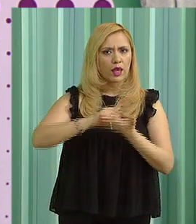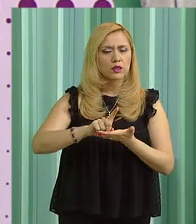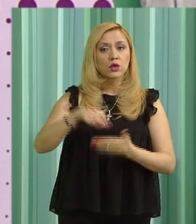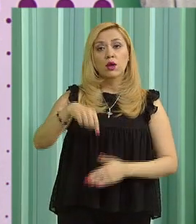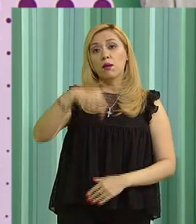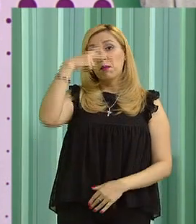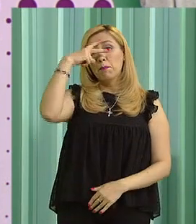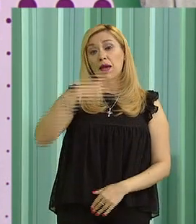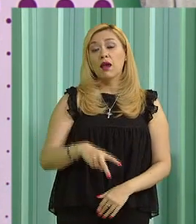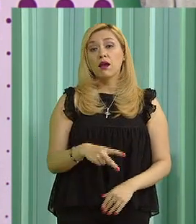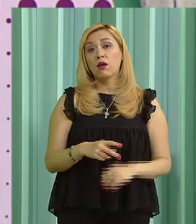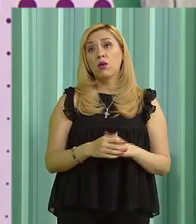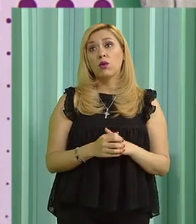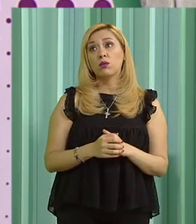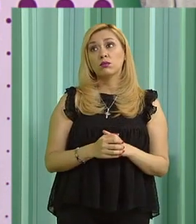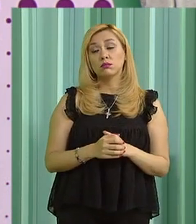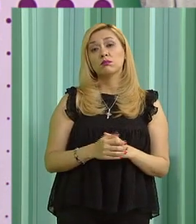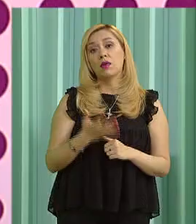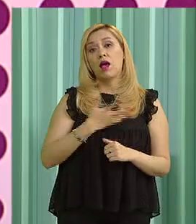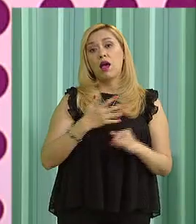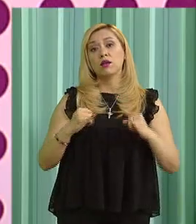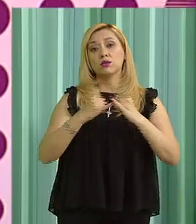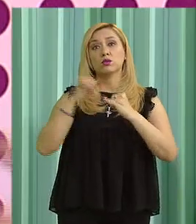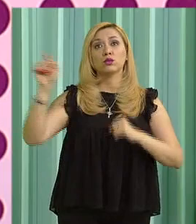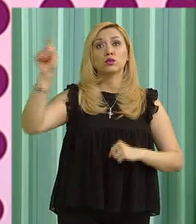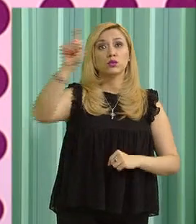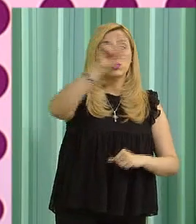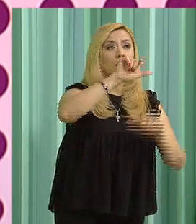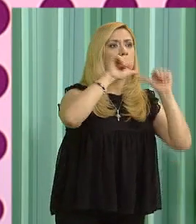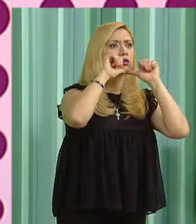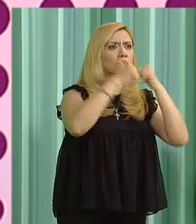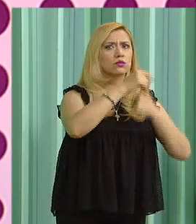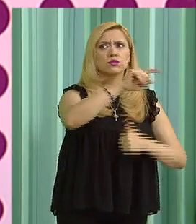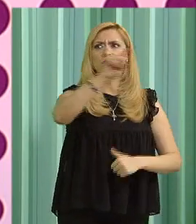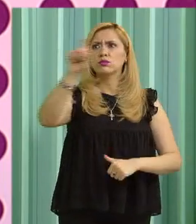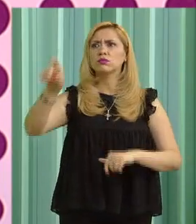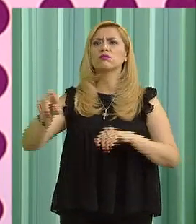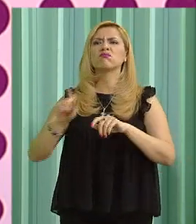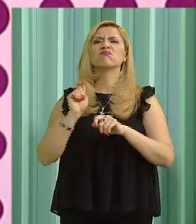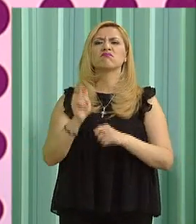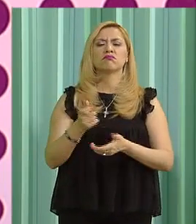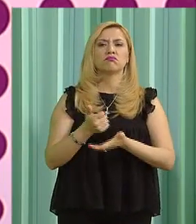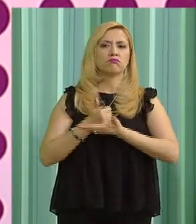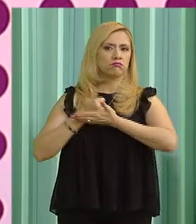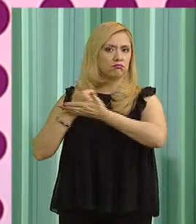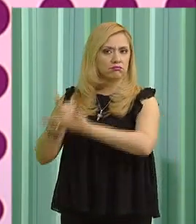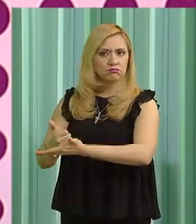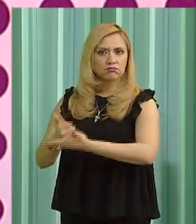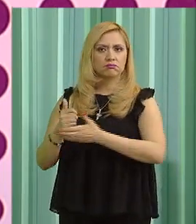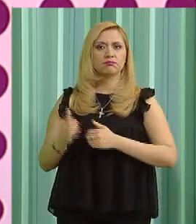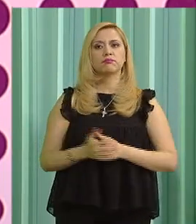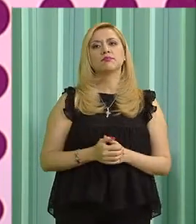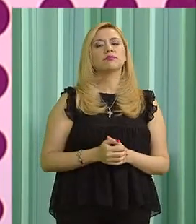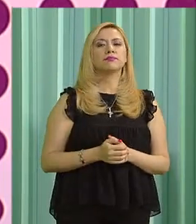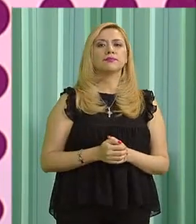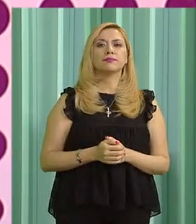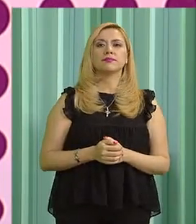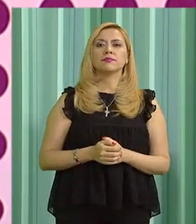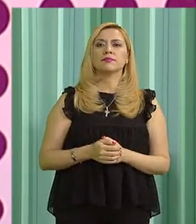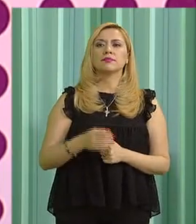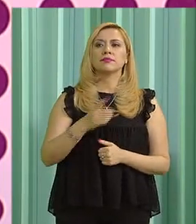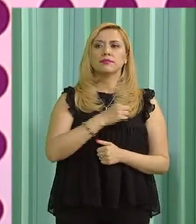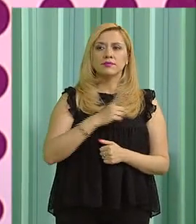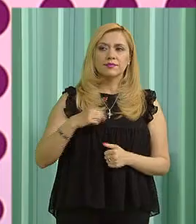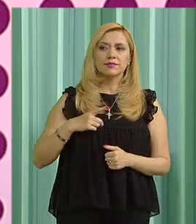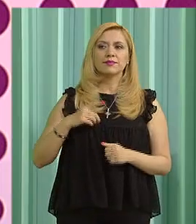México tiene instituciones y organizaciones que te van a trabajar en su favor, ¿no? Y van a tener que bajar